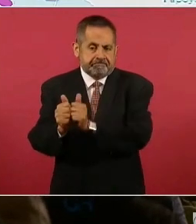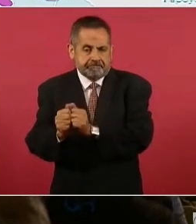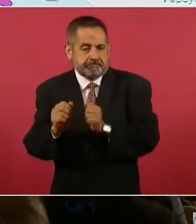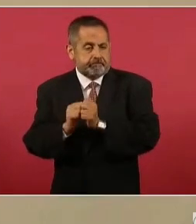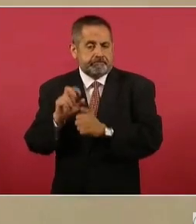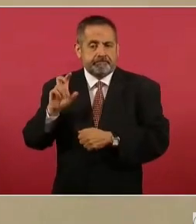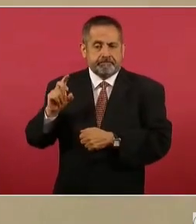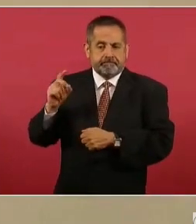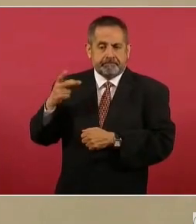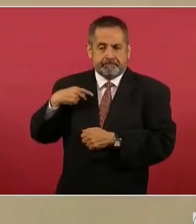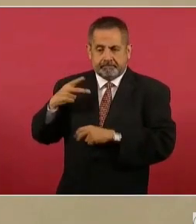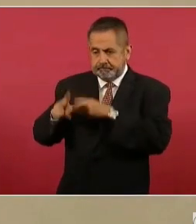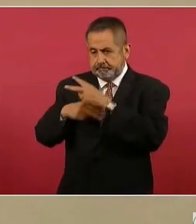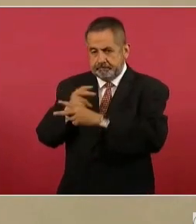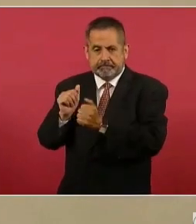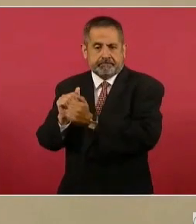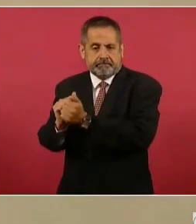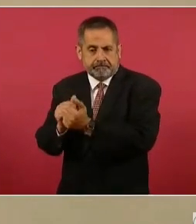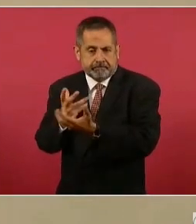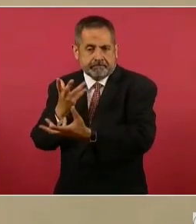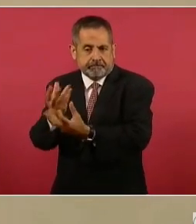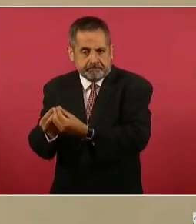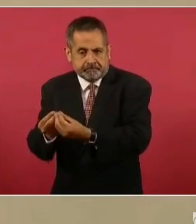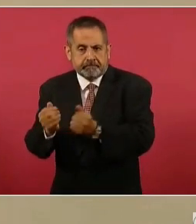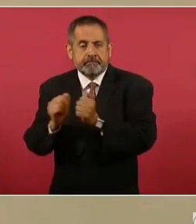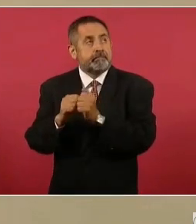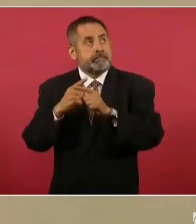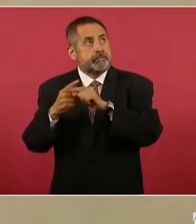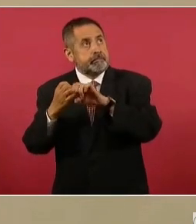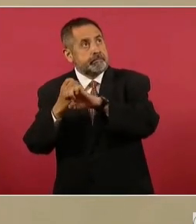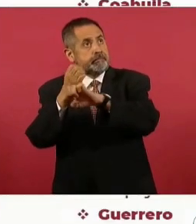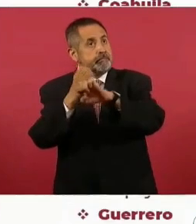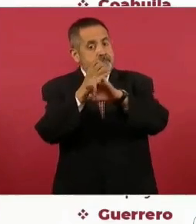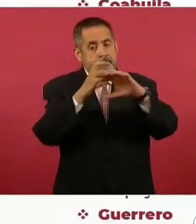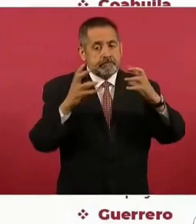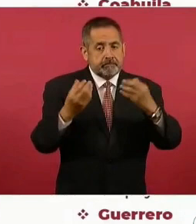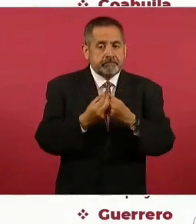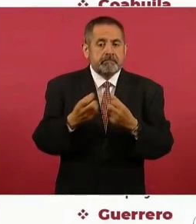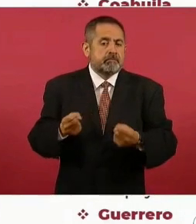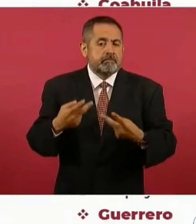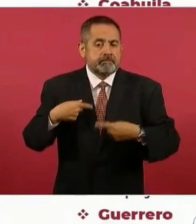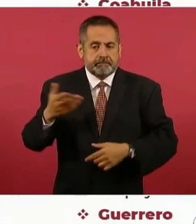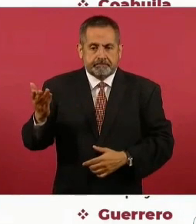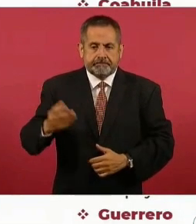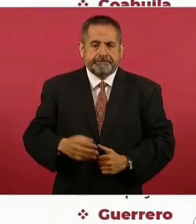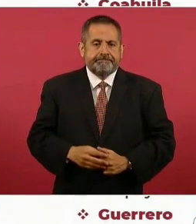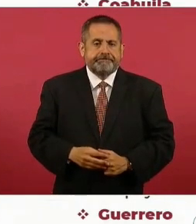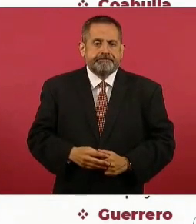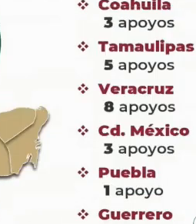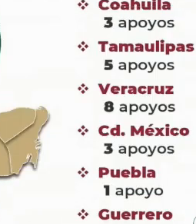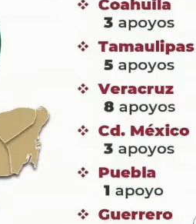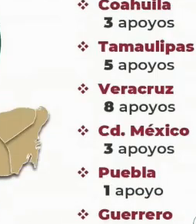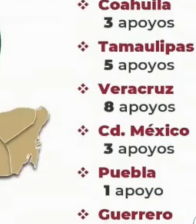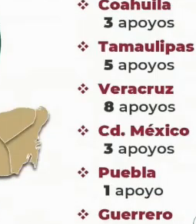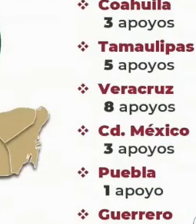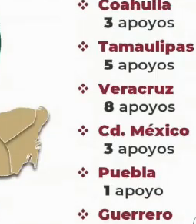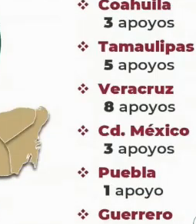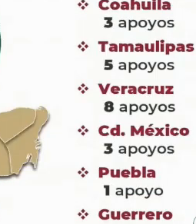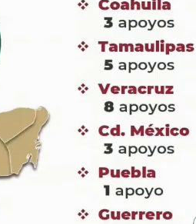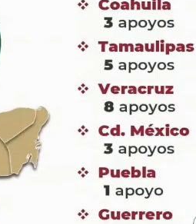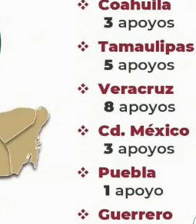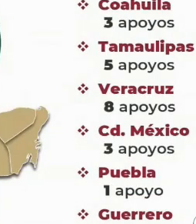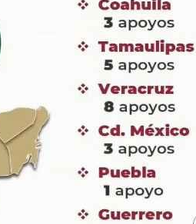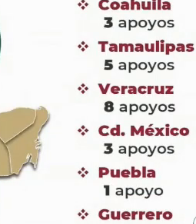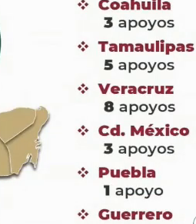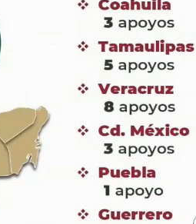apoyos a las comisiones estatales de búsqueda de personas desaparecidas 3 y a las fiscalía